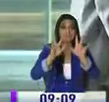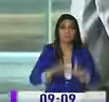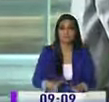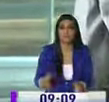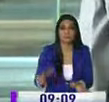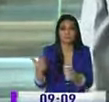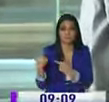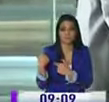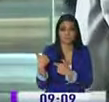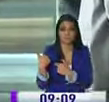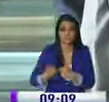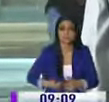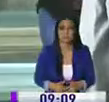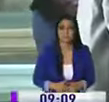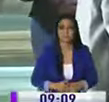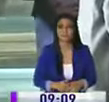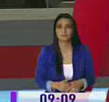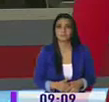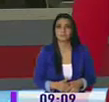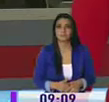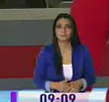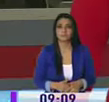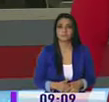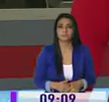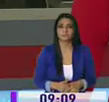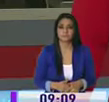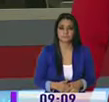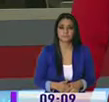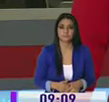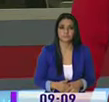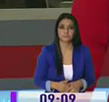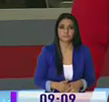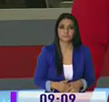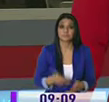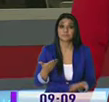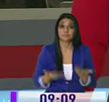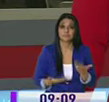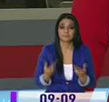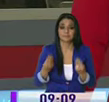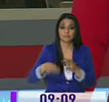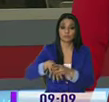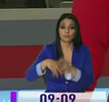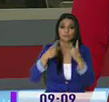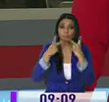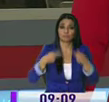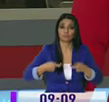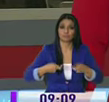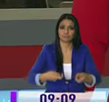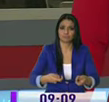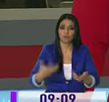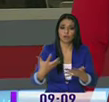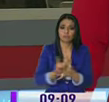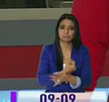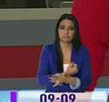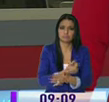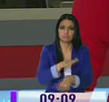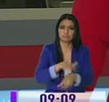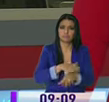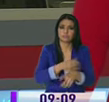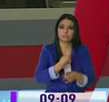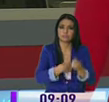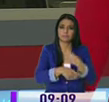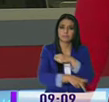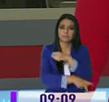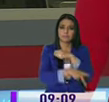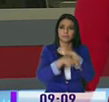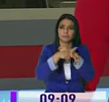informó héctor romero y presunto delito de peculado se habría cometido en la intermediación aplicada para la venta de